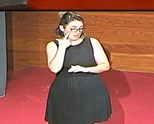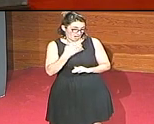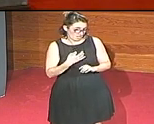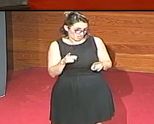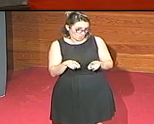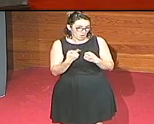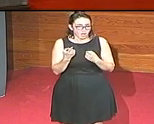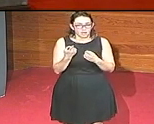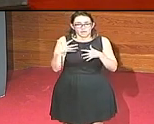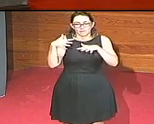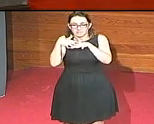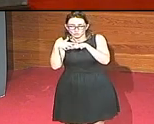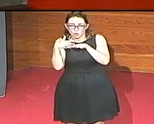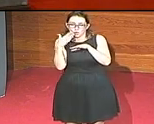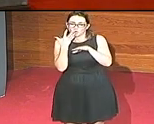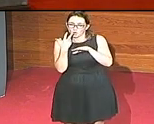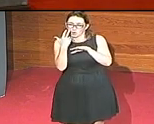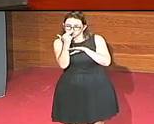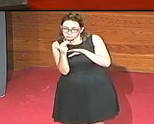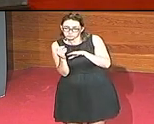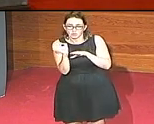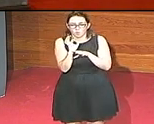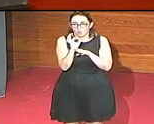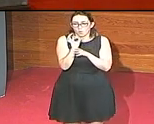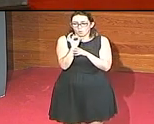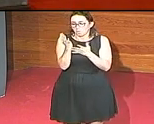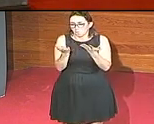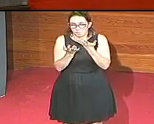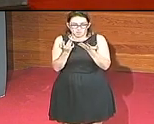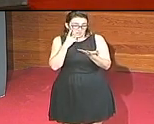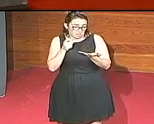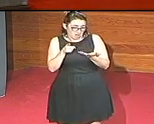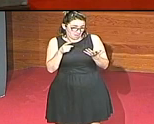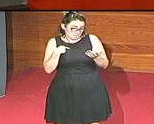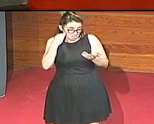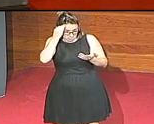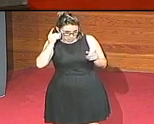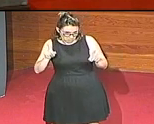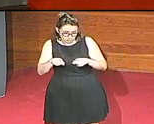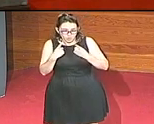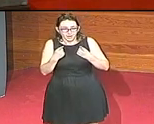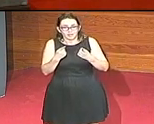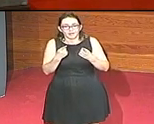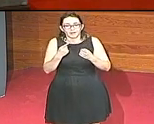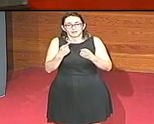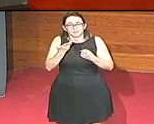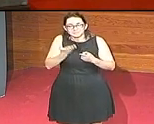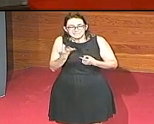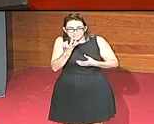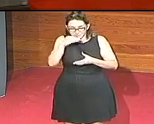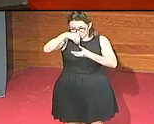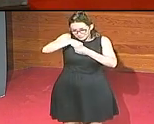o si utilizas dibujos más papel al final yo creo que da un poco igual lo importante es que historia cuentes cómo la cuentes